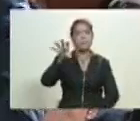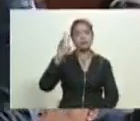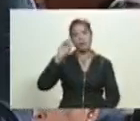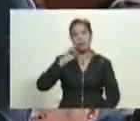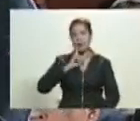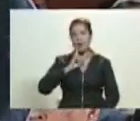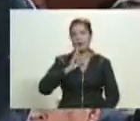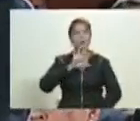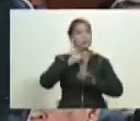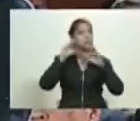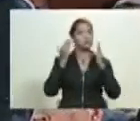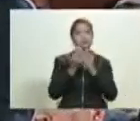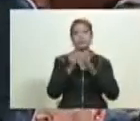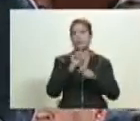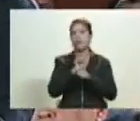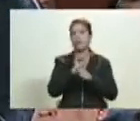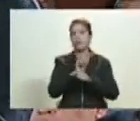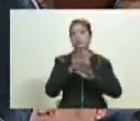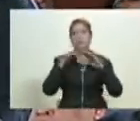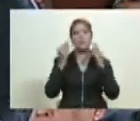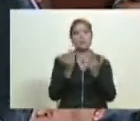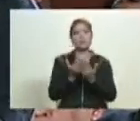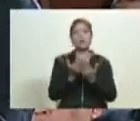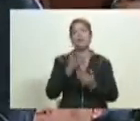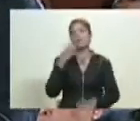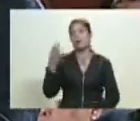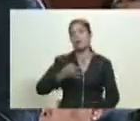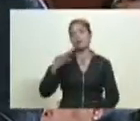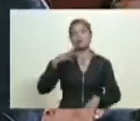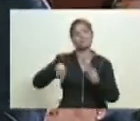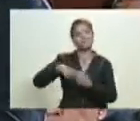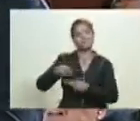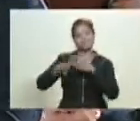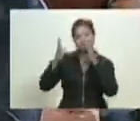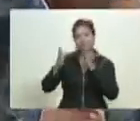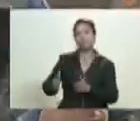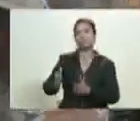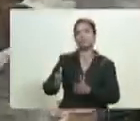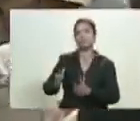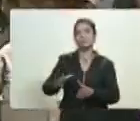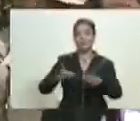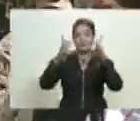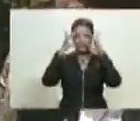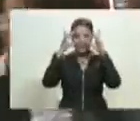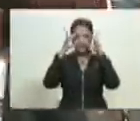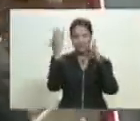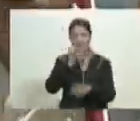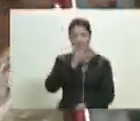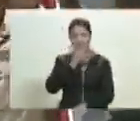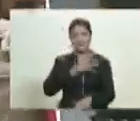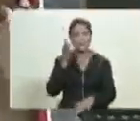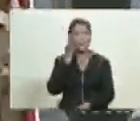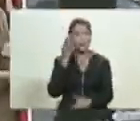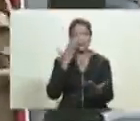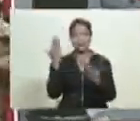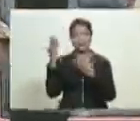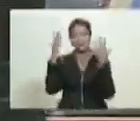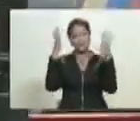bolivariana ante el mundo, una verdadera revolucionaria, Delcy Eloína Rodríguez